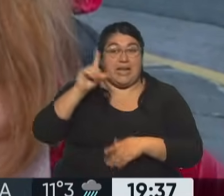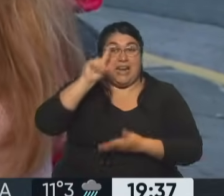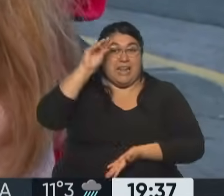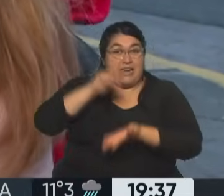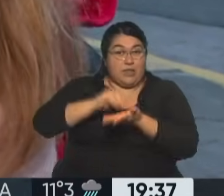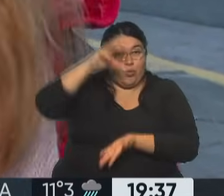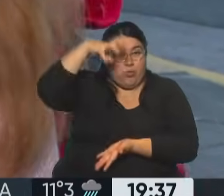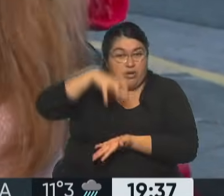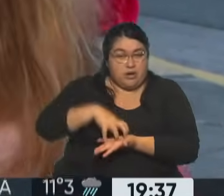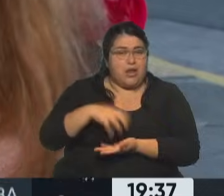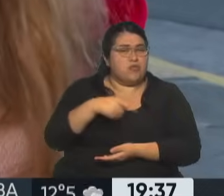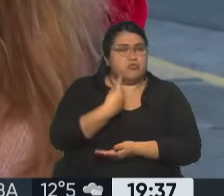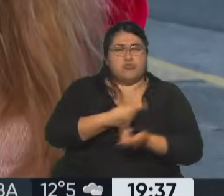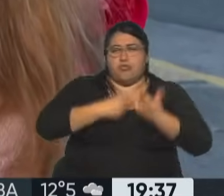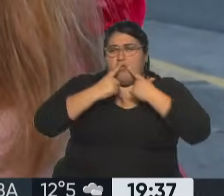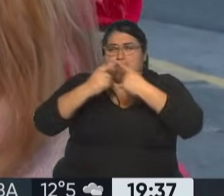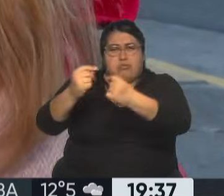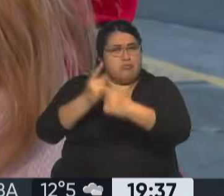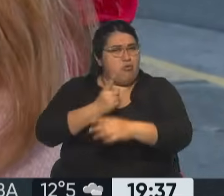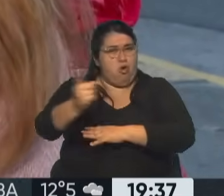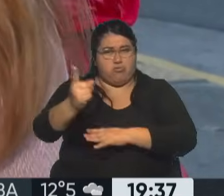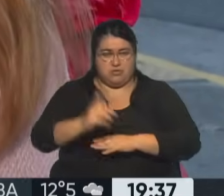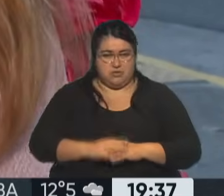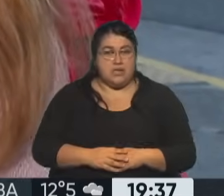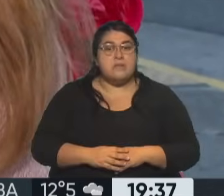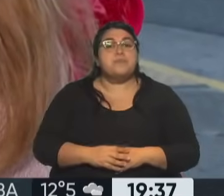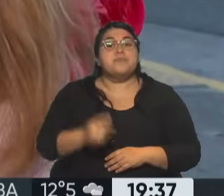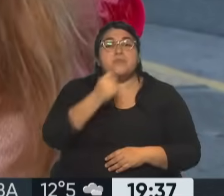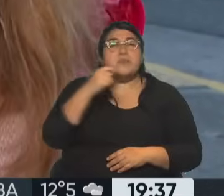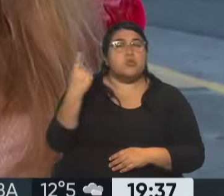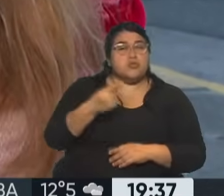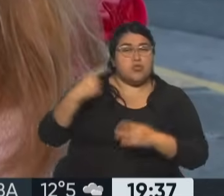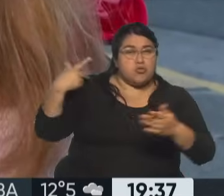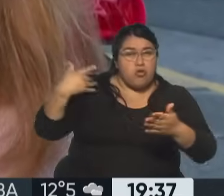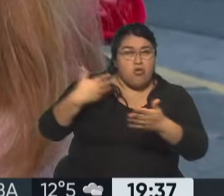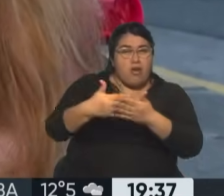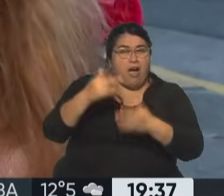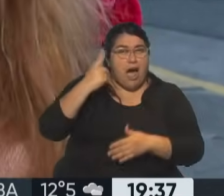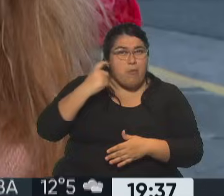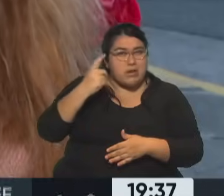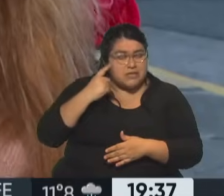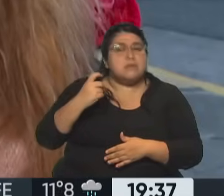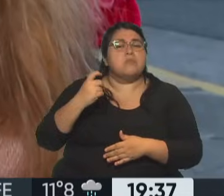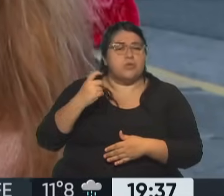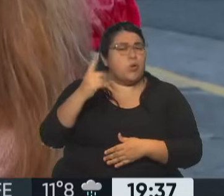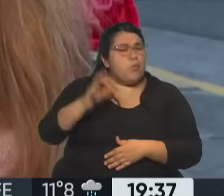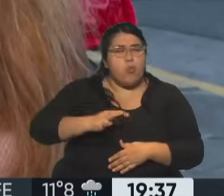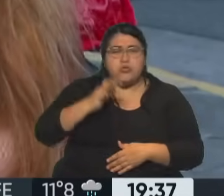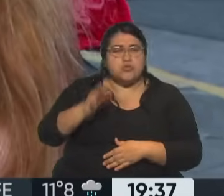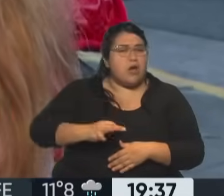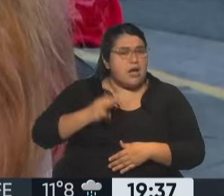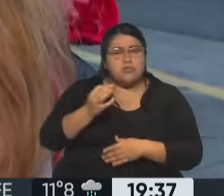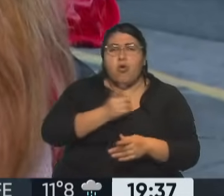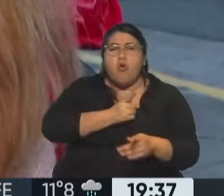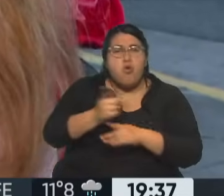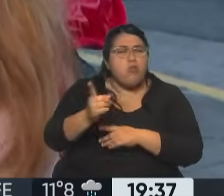porteña para expresar nuestro más enérgico repudio. Porque si algo que aprendimos en todos estos años, fueron muchos años de lucha contra la